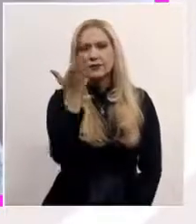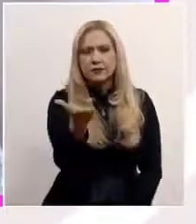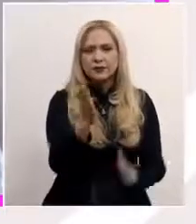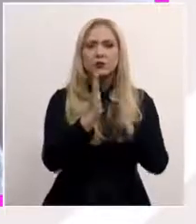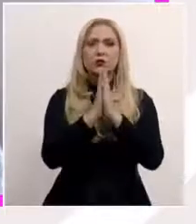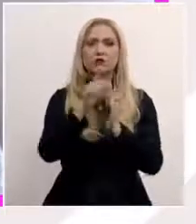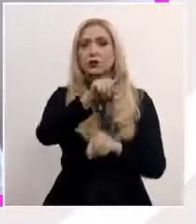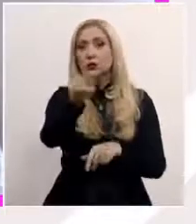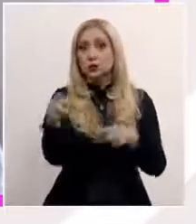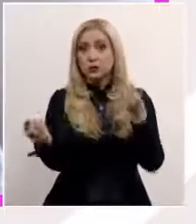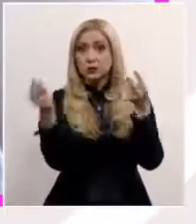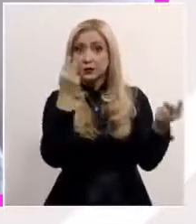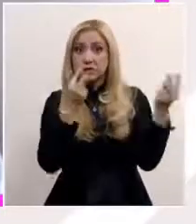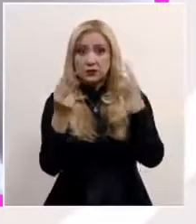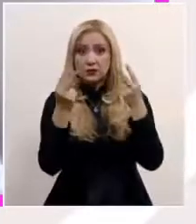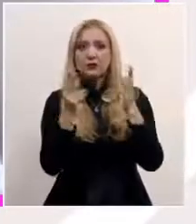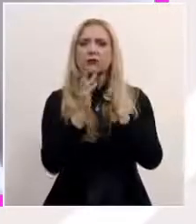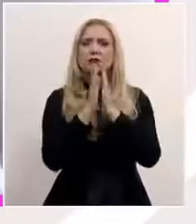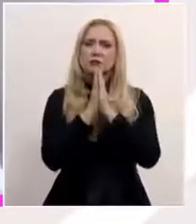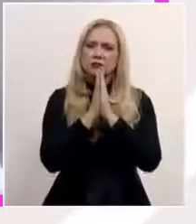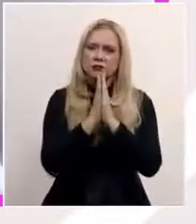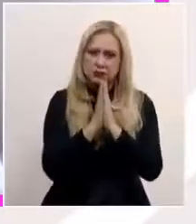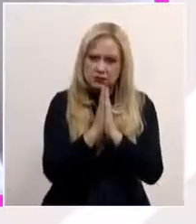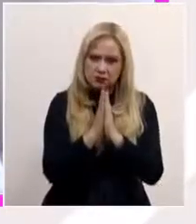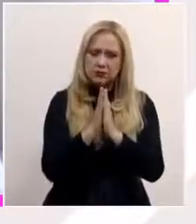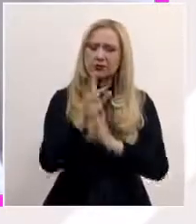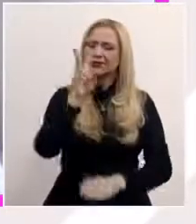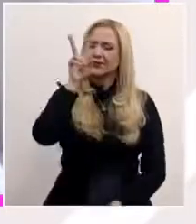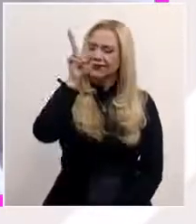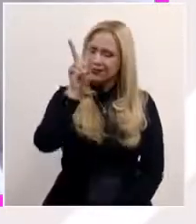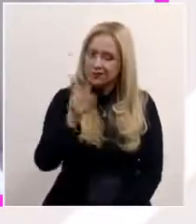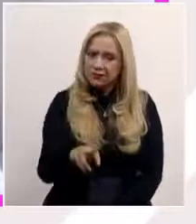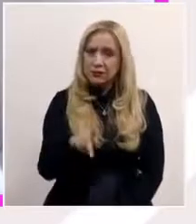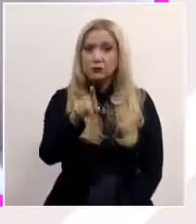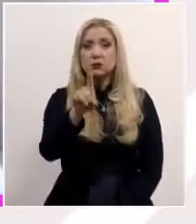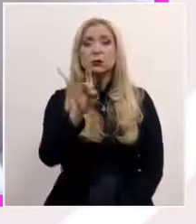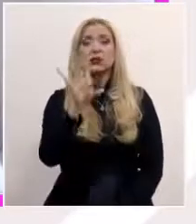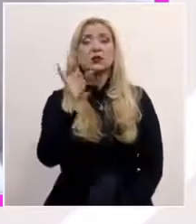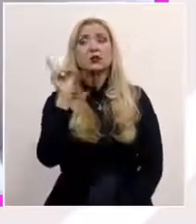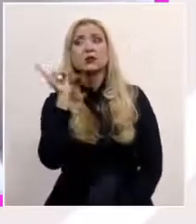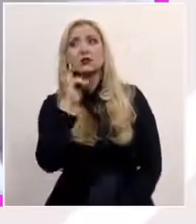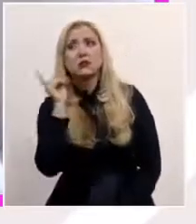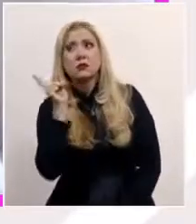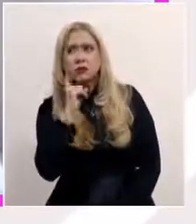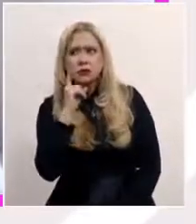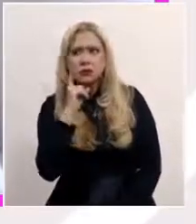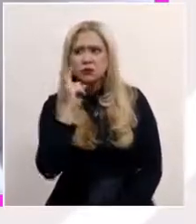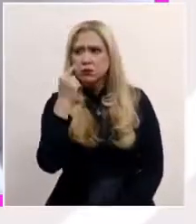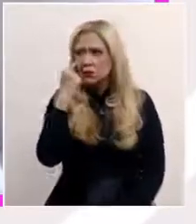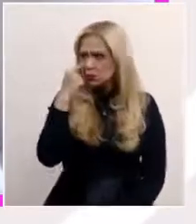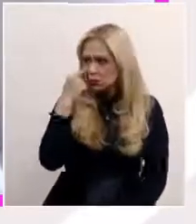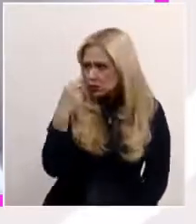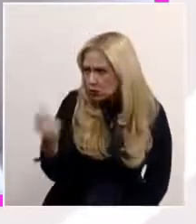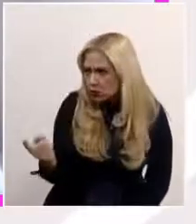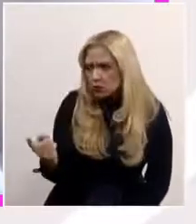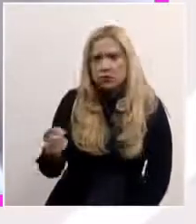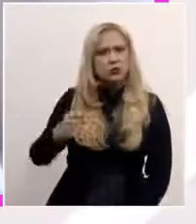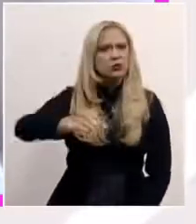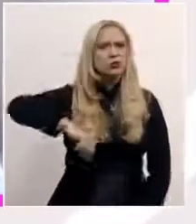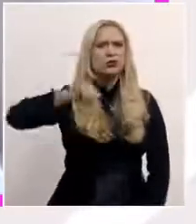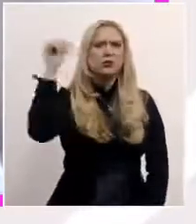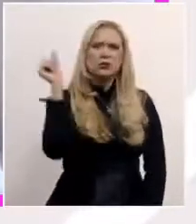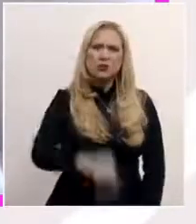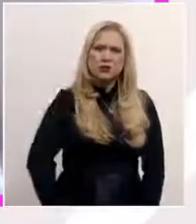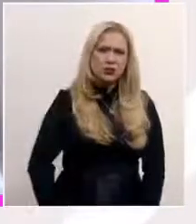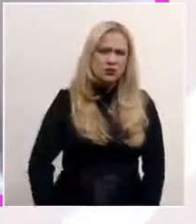quienes vean este programa que de verdad, si saben de algún caso, ojalá que sea